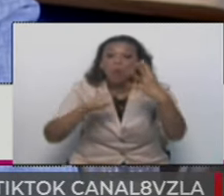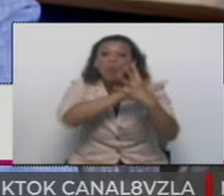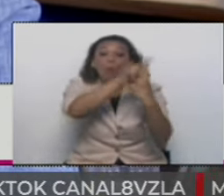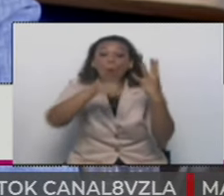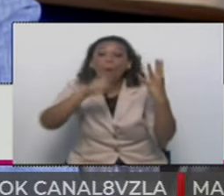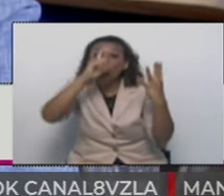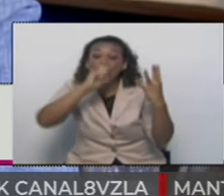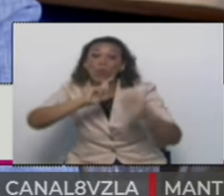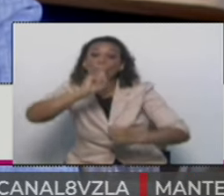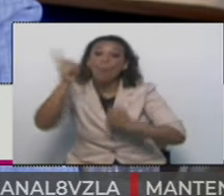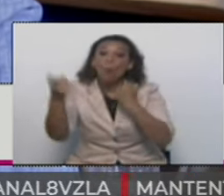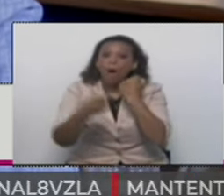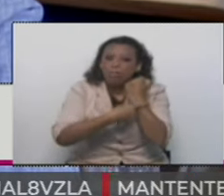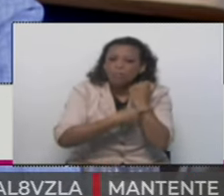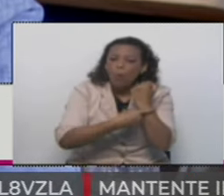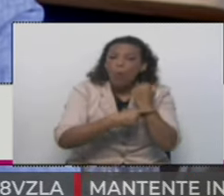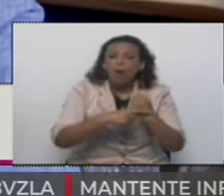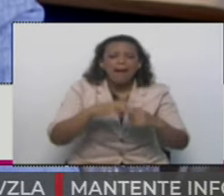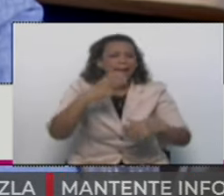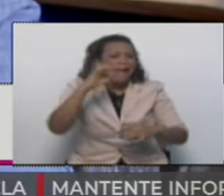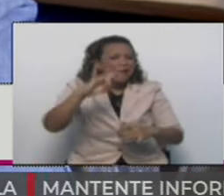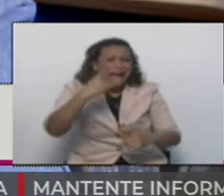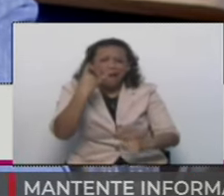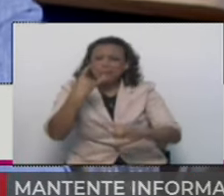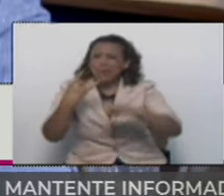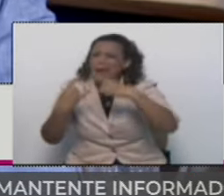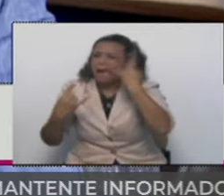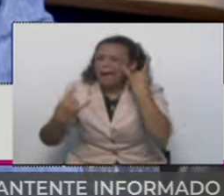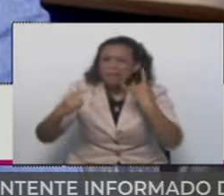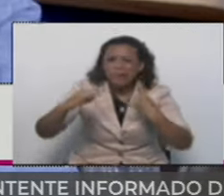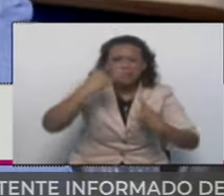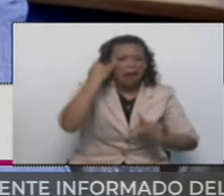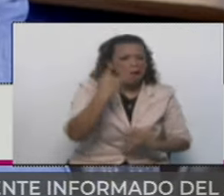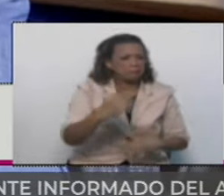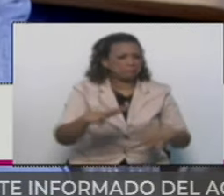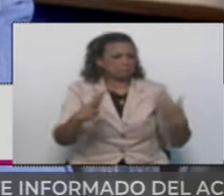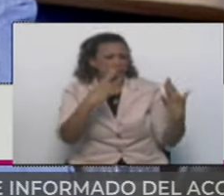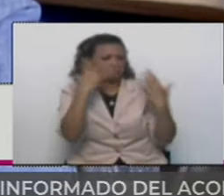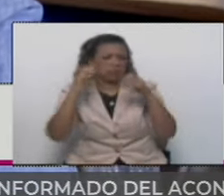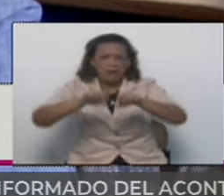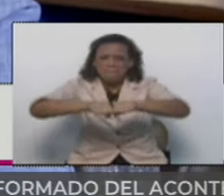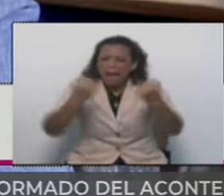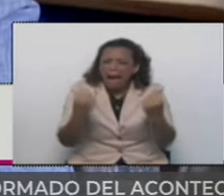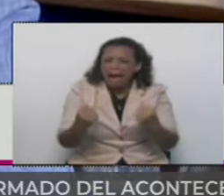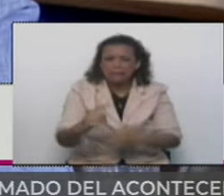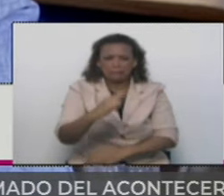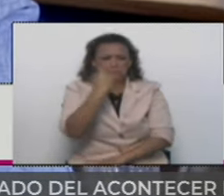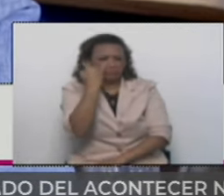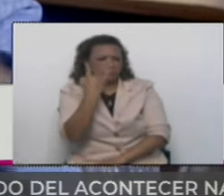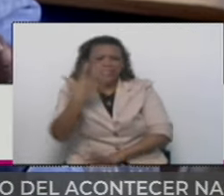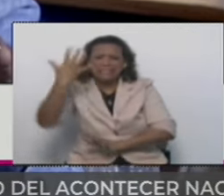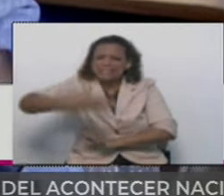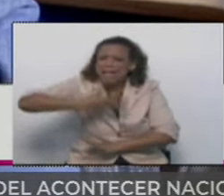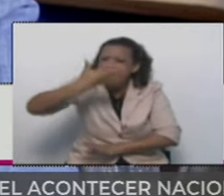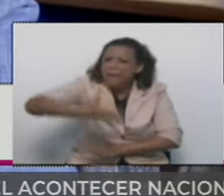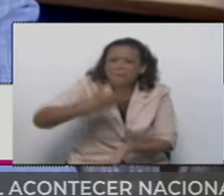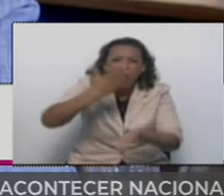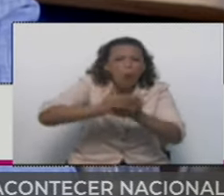con Guaidó. Ellos viven de daño, engaño, engaño, daño, daño, engaño. Cada vez menos